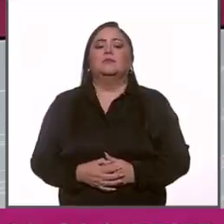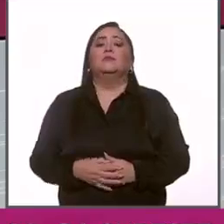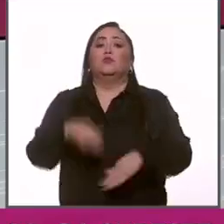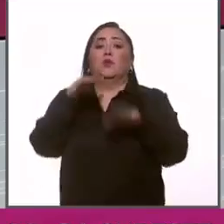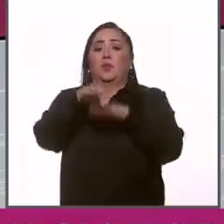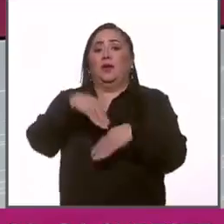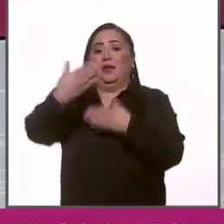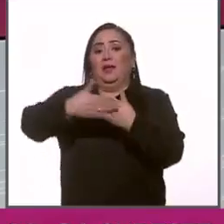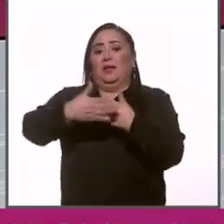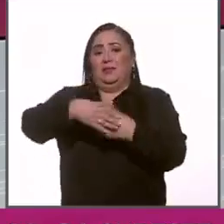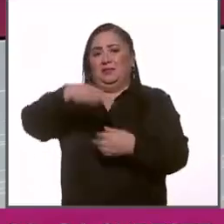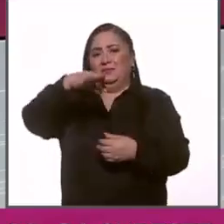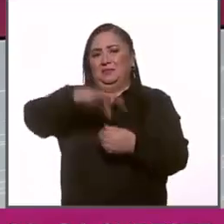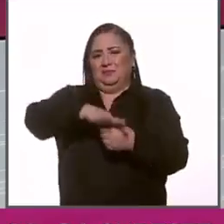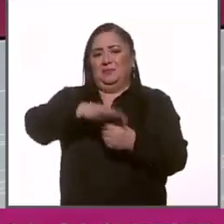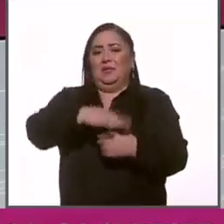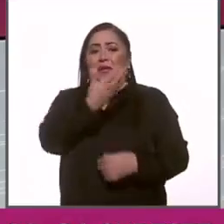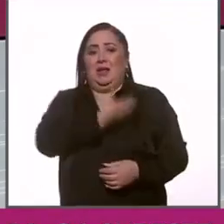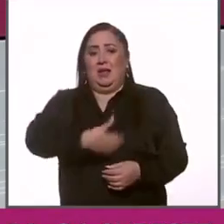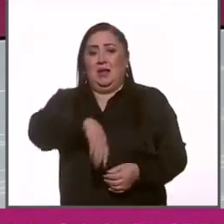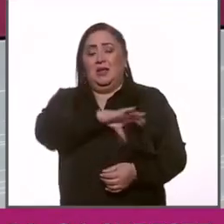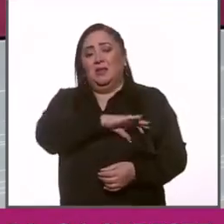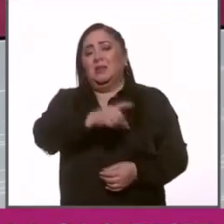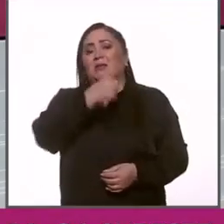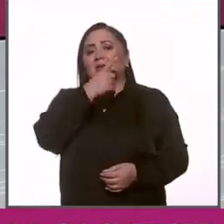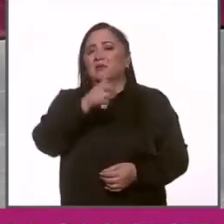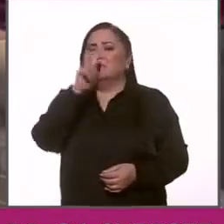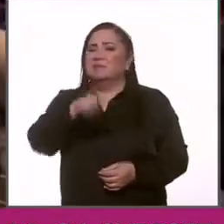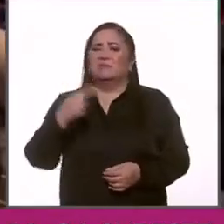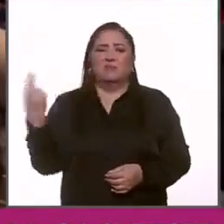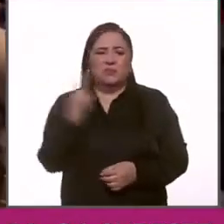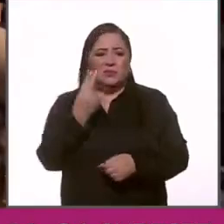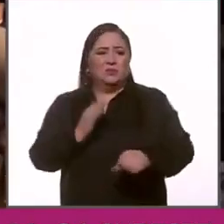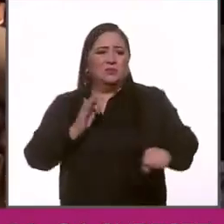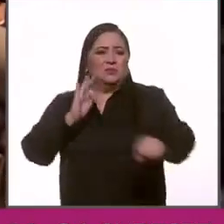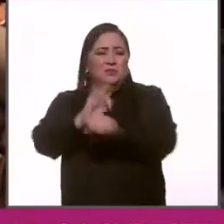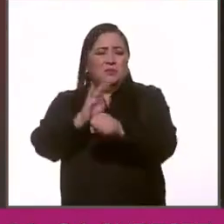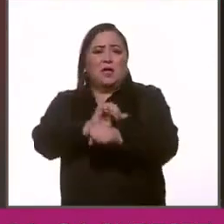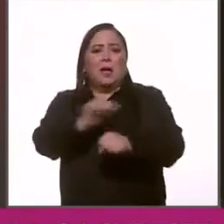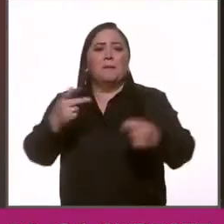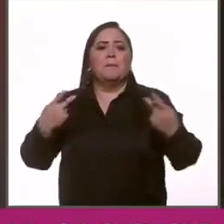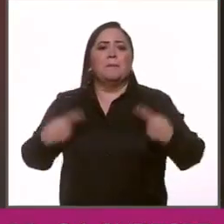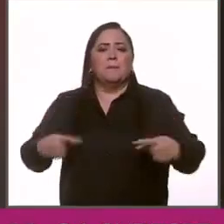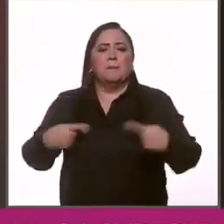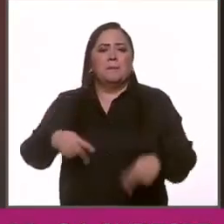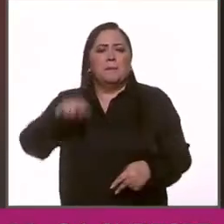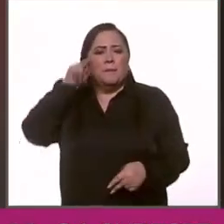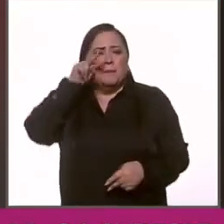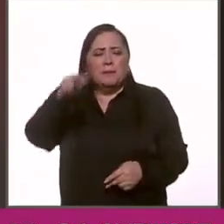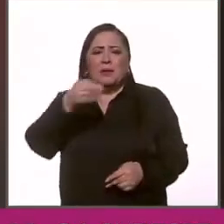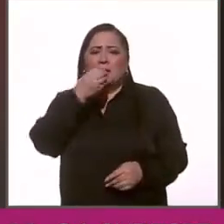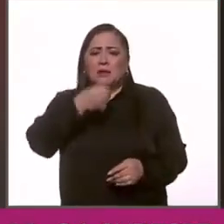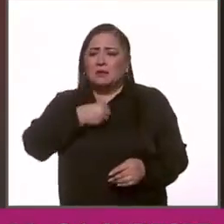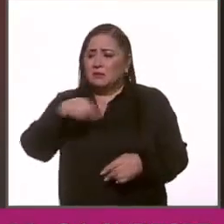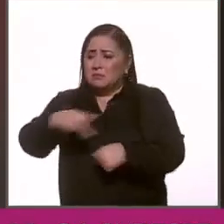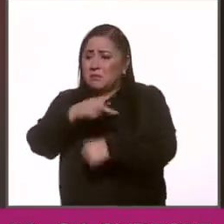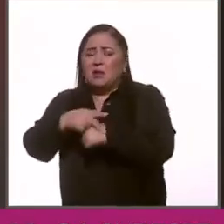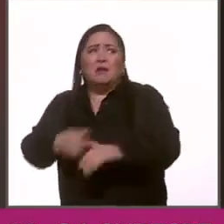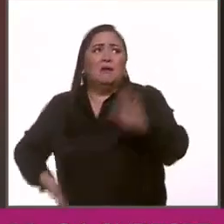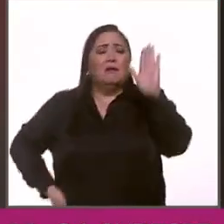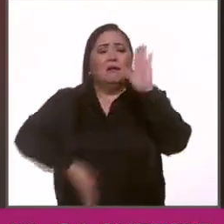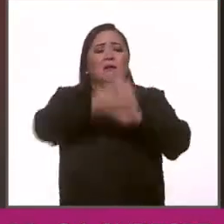y en más rumbo a la elección presidencial Claudia shb destacó que es necesario proteger las personas que se ven forzadas a migrar de sus